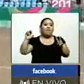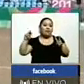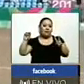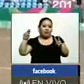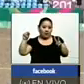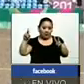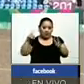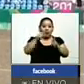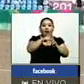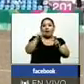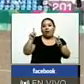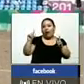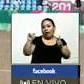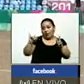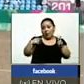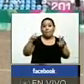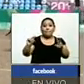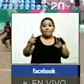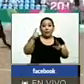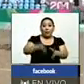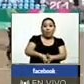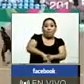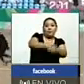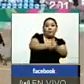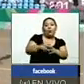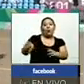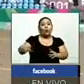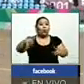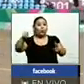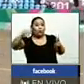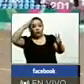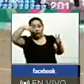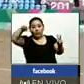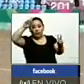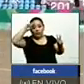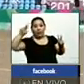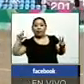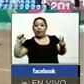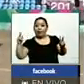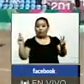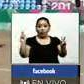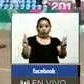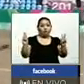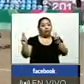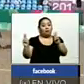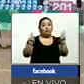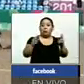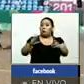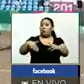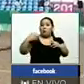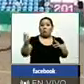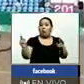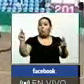Vázquez ganaron el primer set ante las cubanas Maylin Delis y Leila Martínez, pero más tarde terminaron